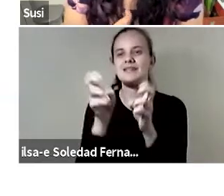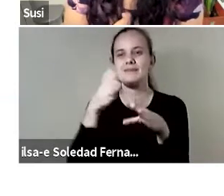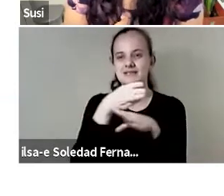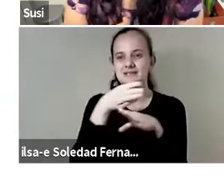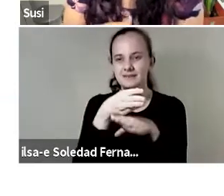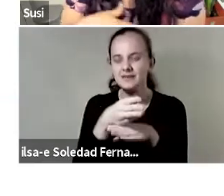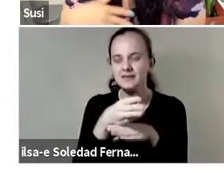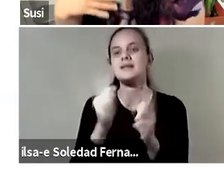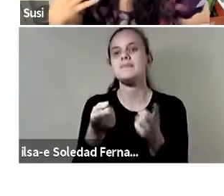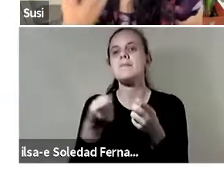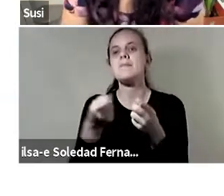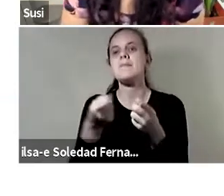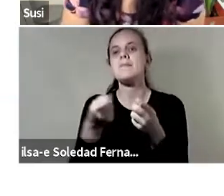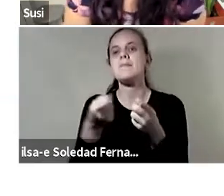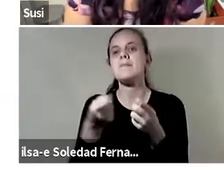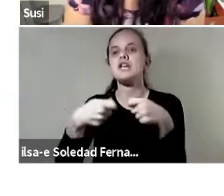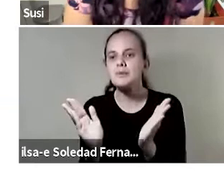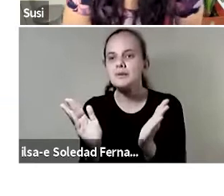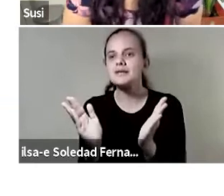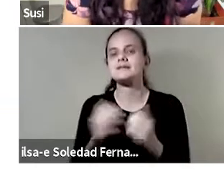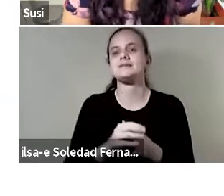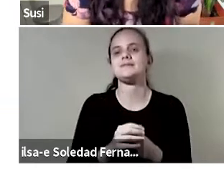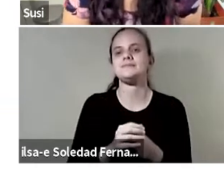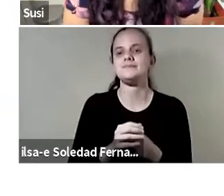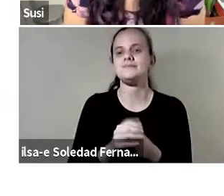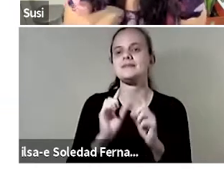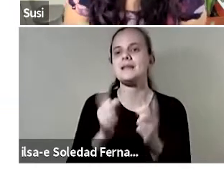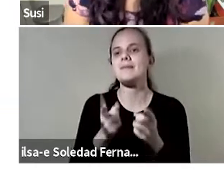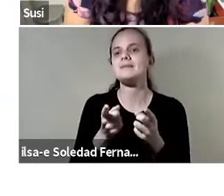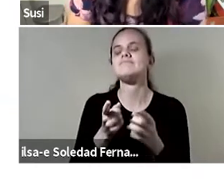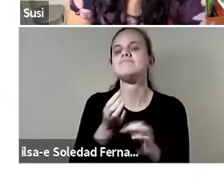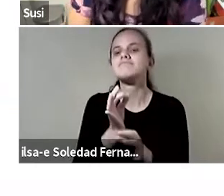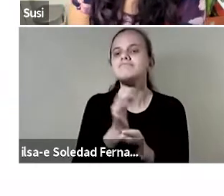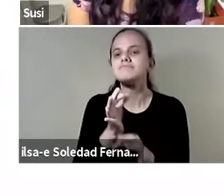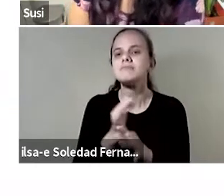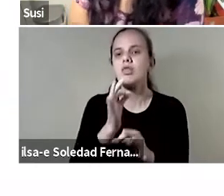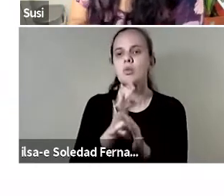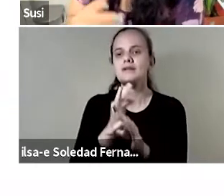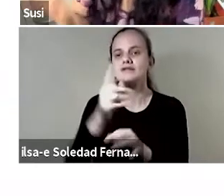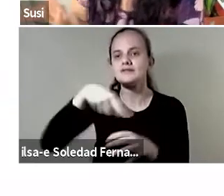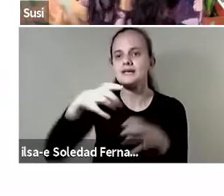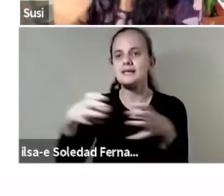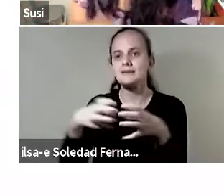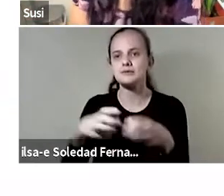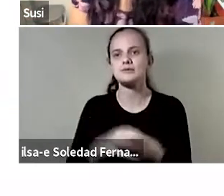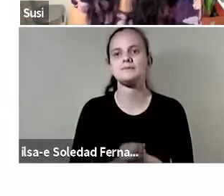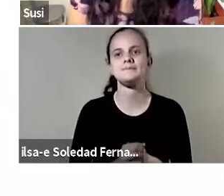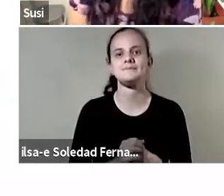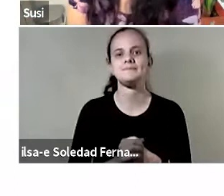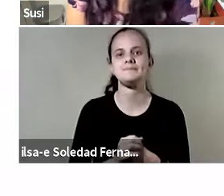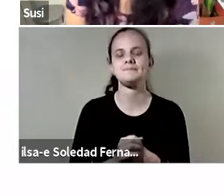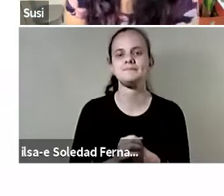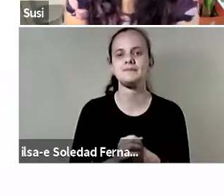sus productos, implementación de planes para la adopción de la accesibilidad, creación de políticas públicas y trainings,